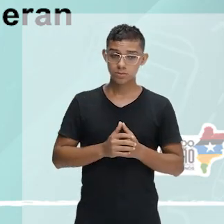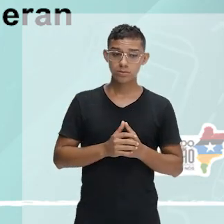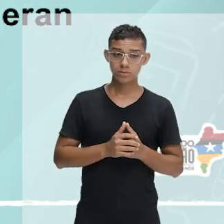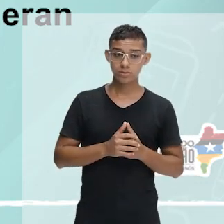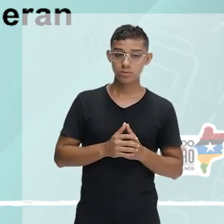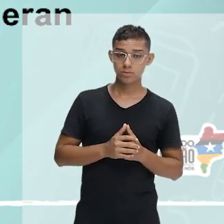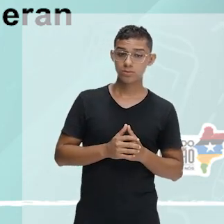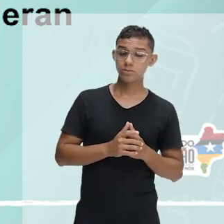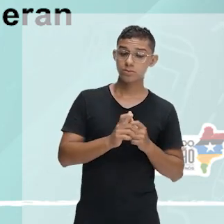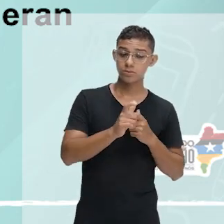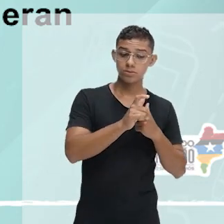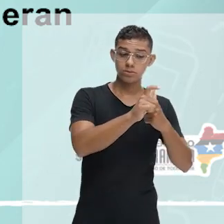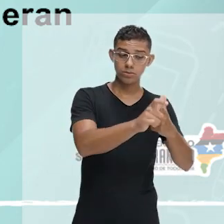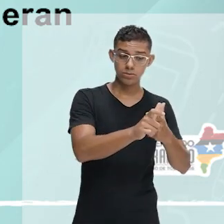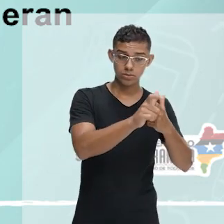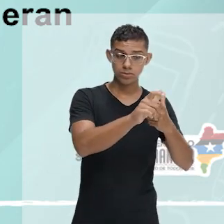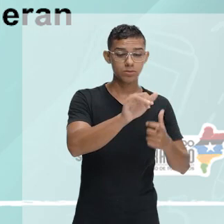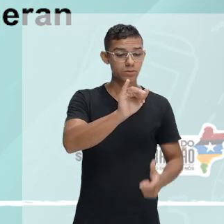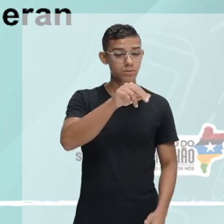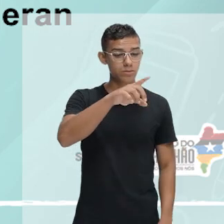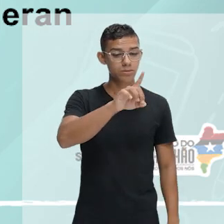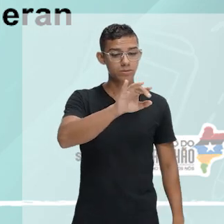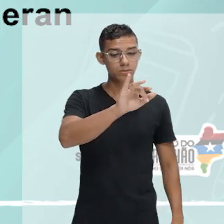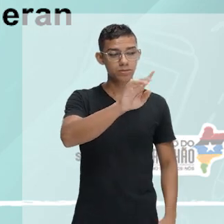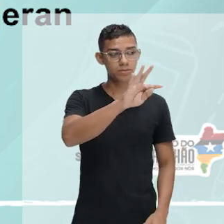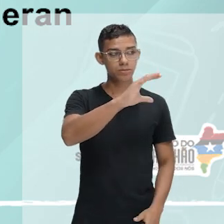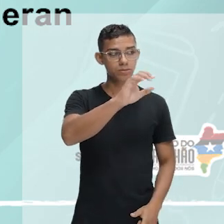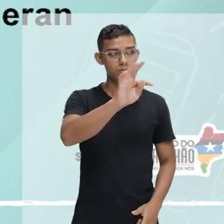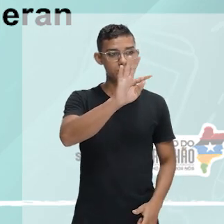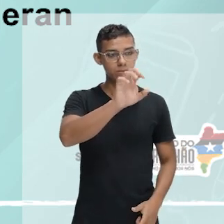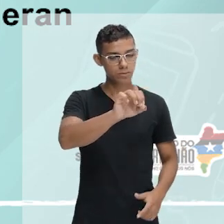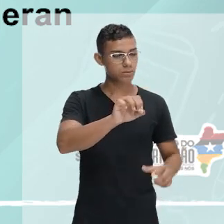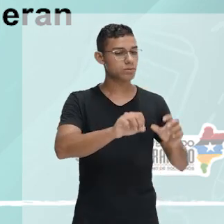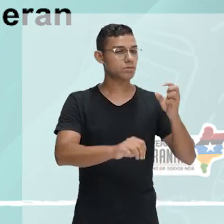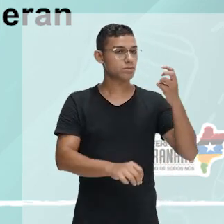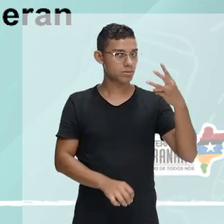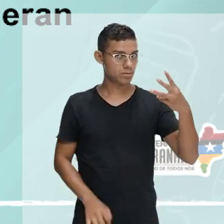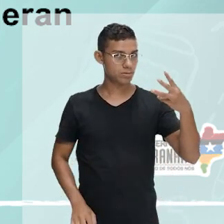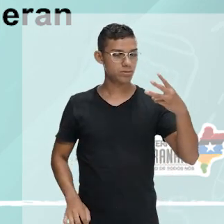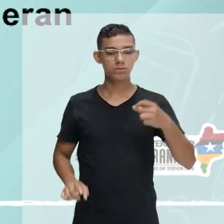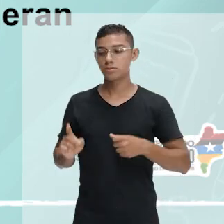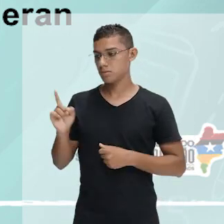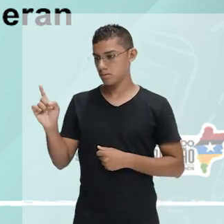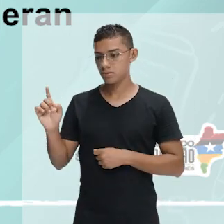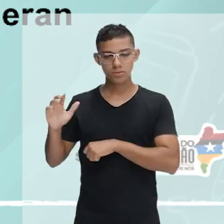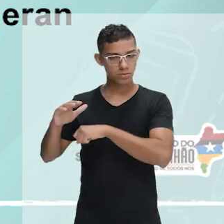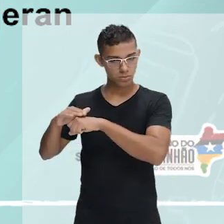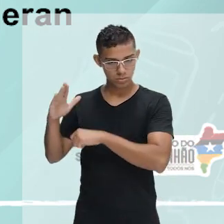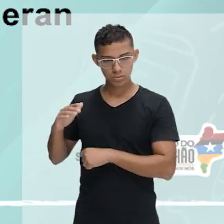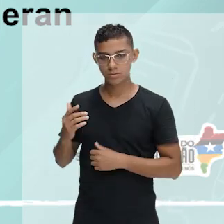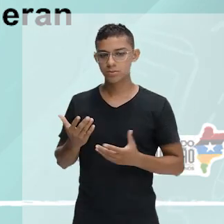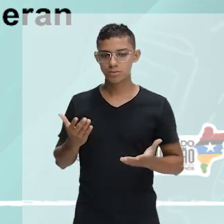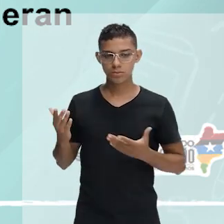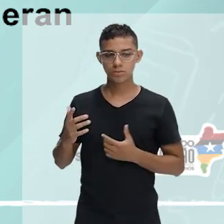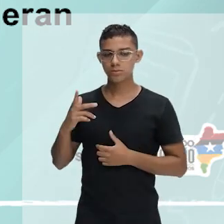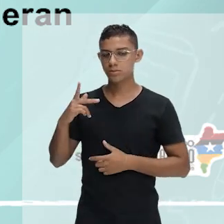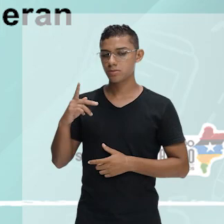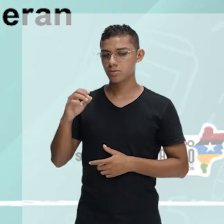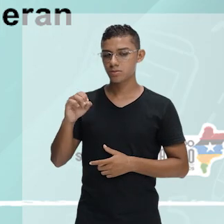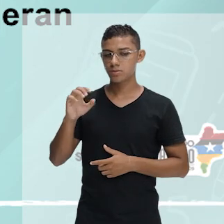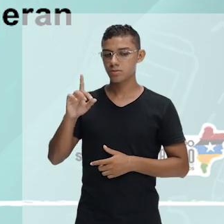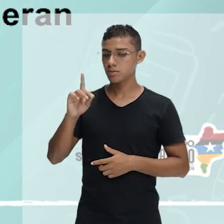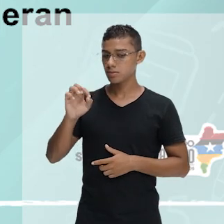tá? Então, pudiera, yo pudiera, tú pudieras, él pudiera, nosotros